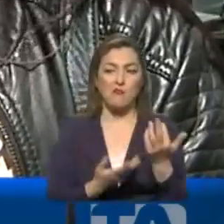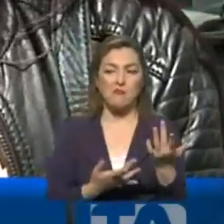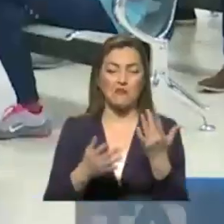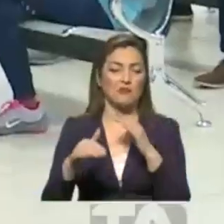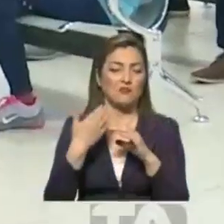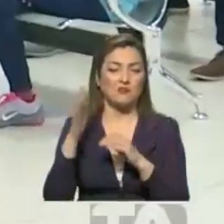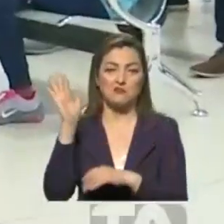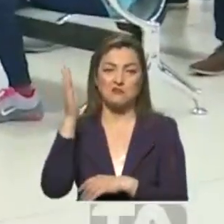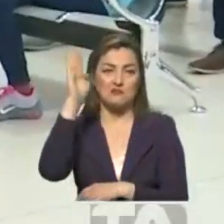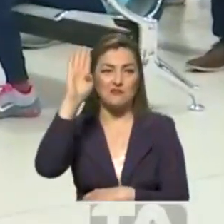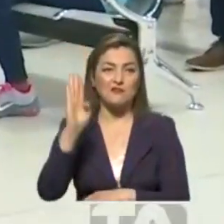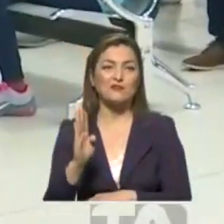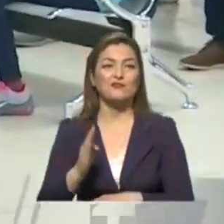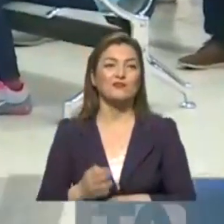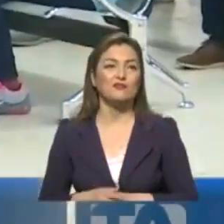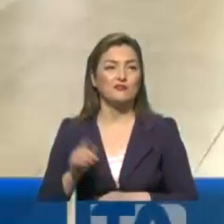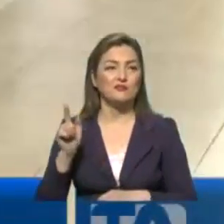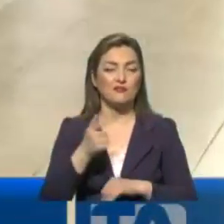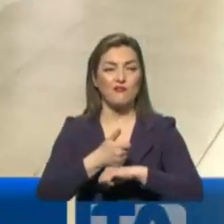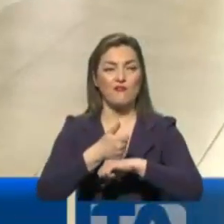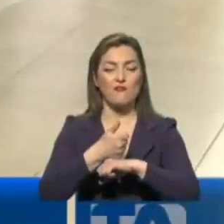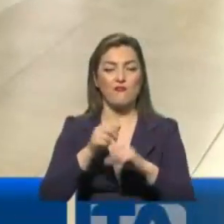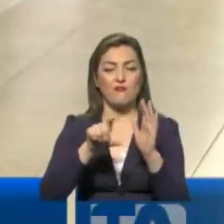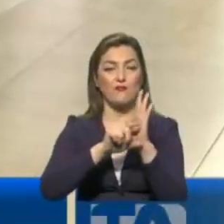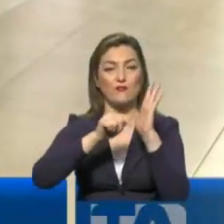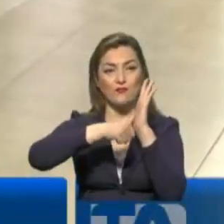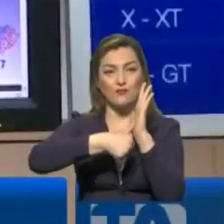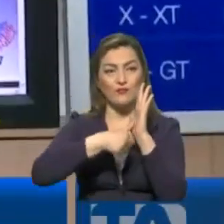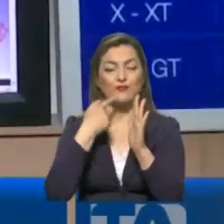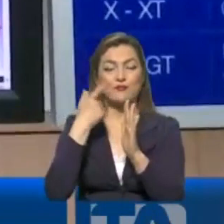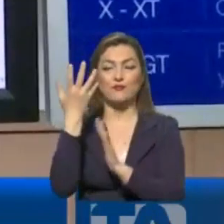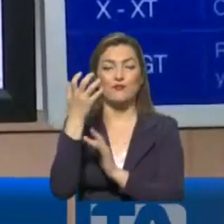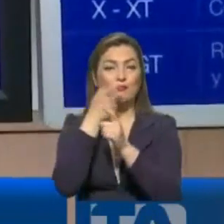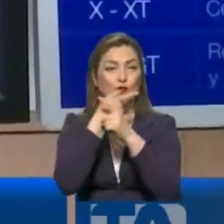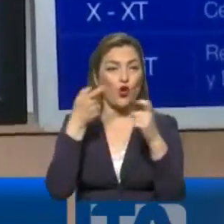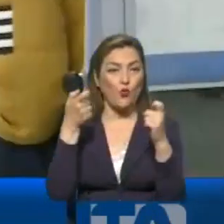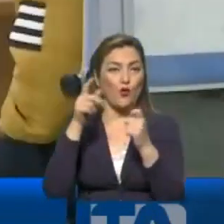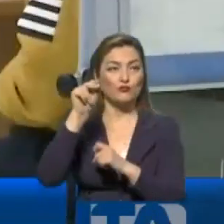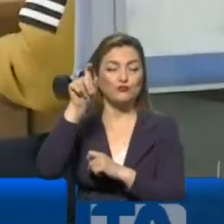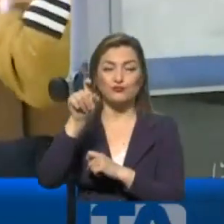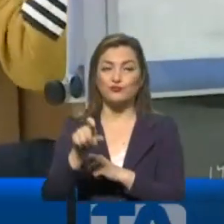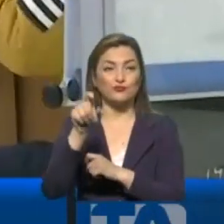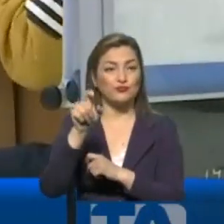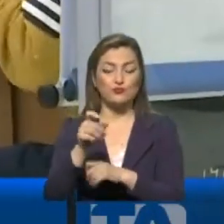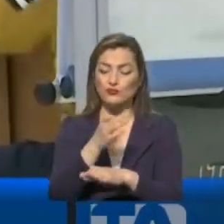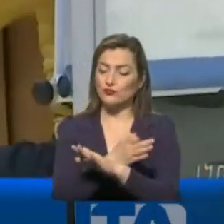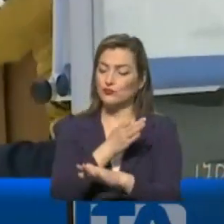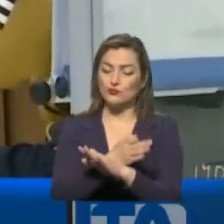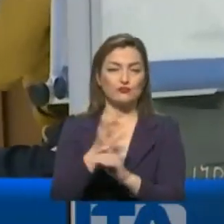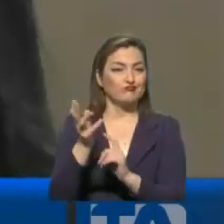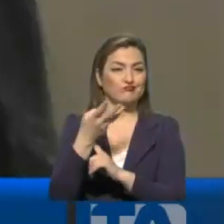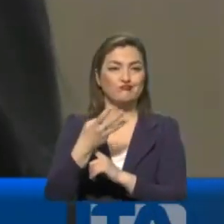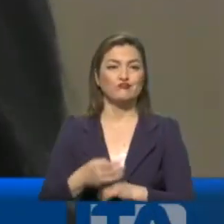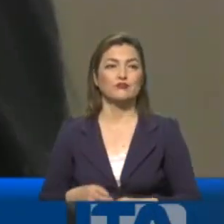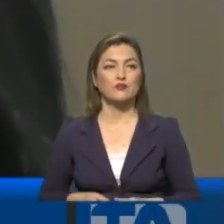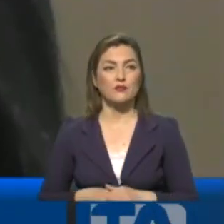nunca llegó. Según informan las autoridades del registro civil, desde el 15 de marzo ya no se necesita sacar un turno vía